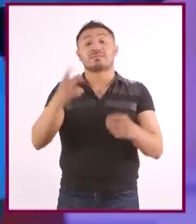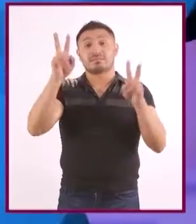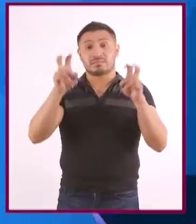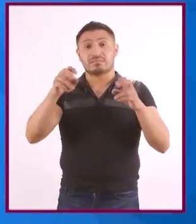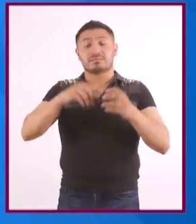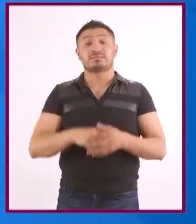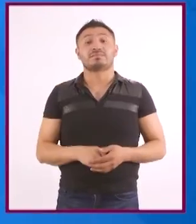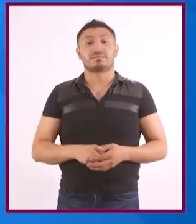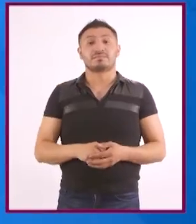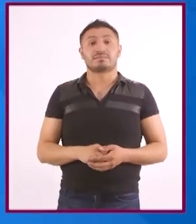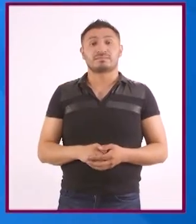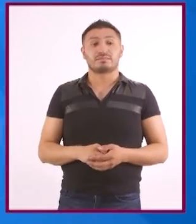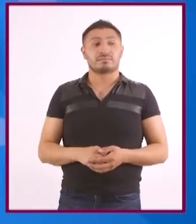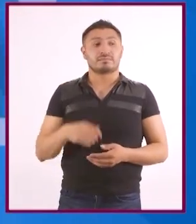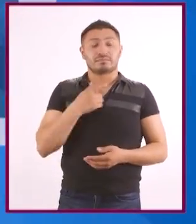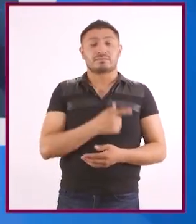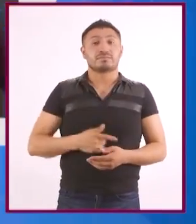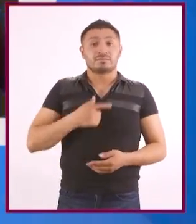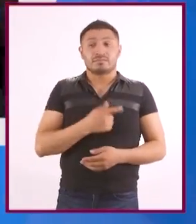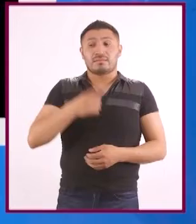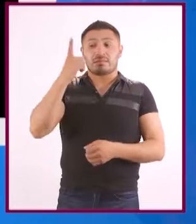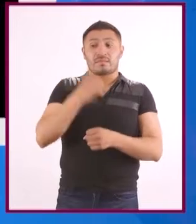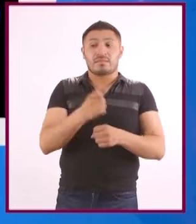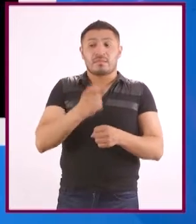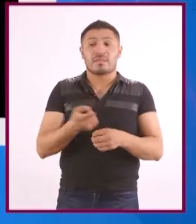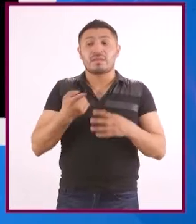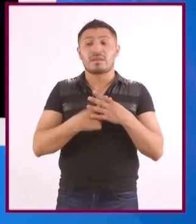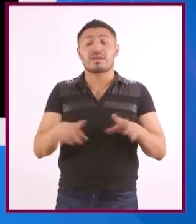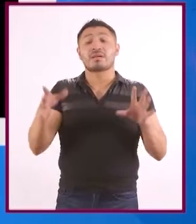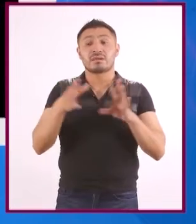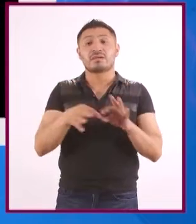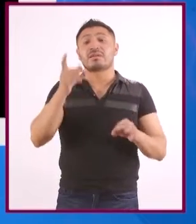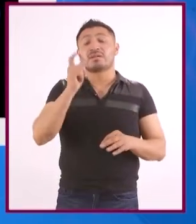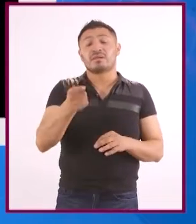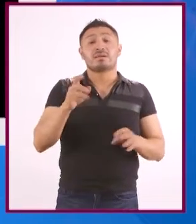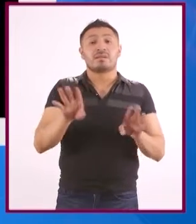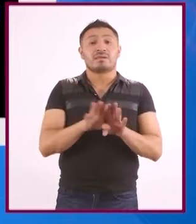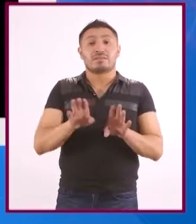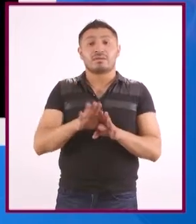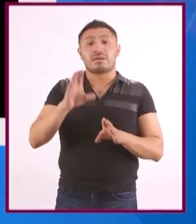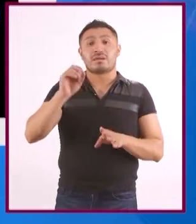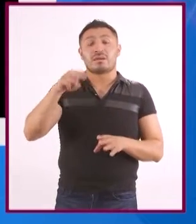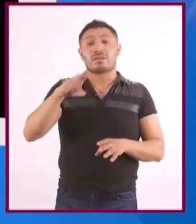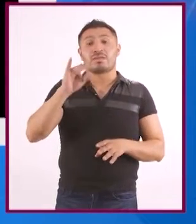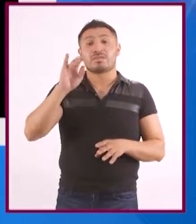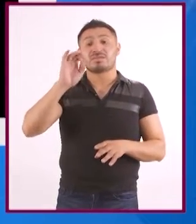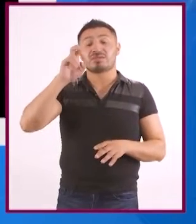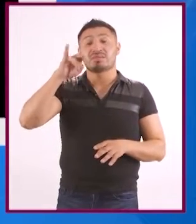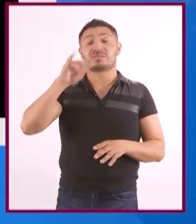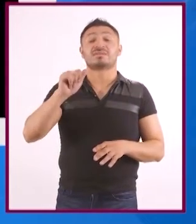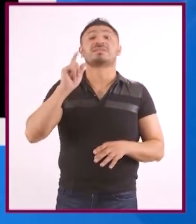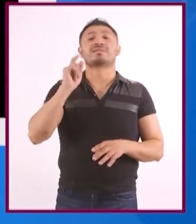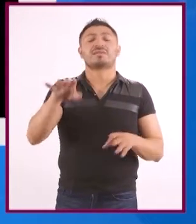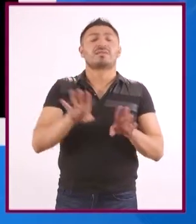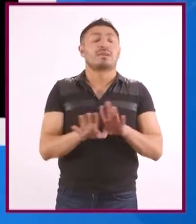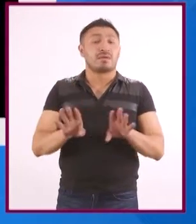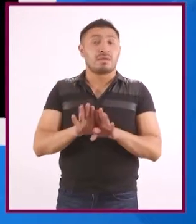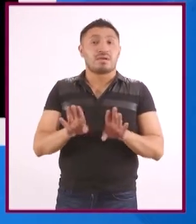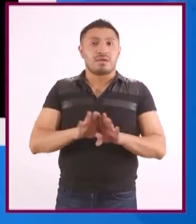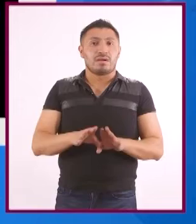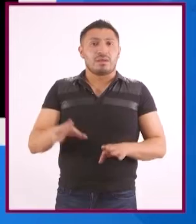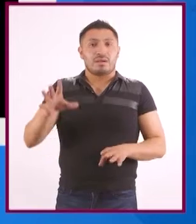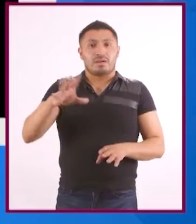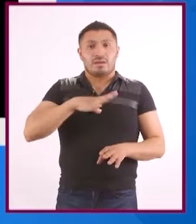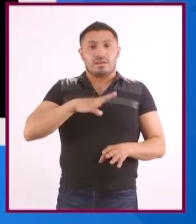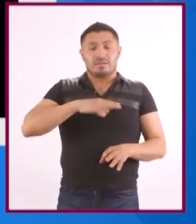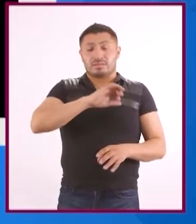tema. Me gustaría primero empezar como explicando lo que es la objeción de conciencia, que es básicamente la posibilidad que